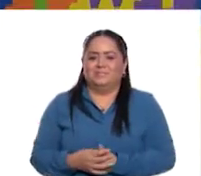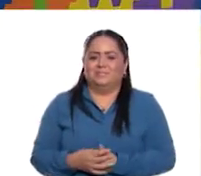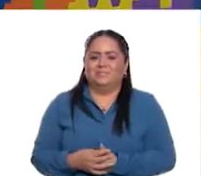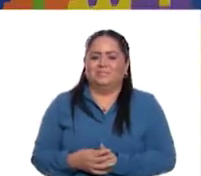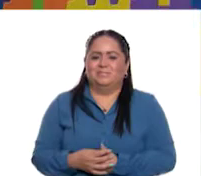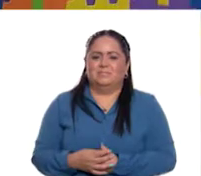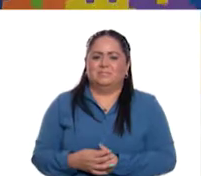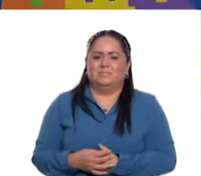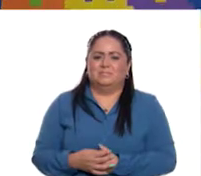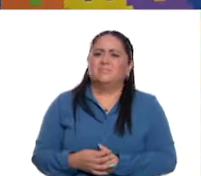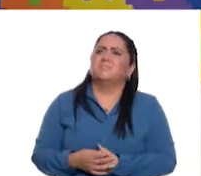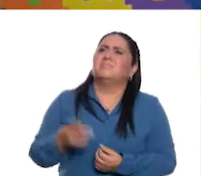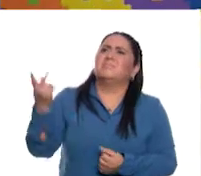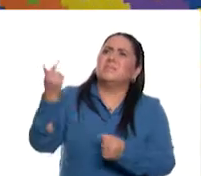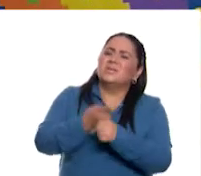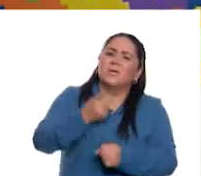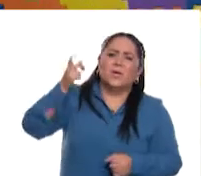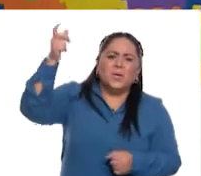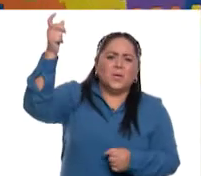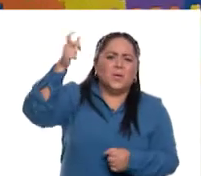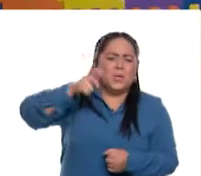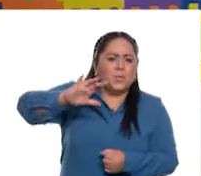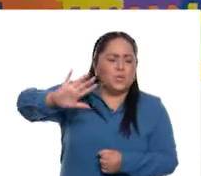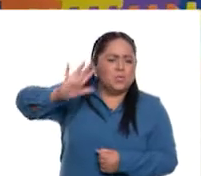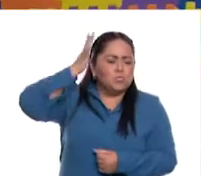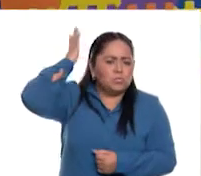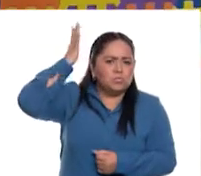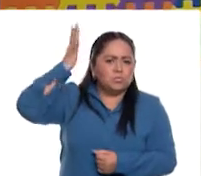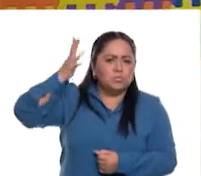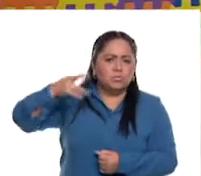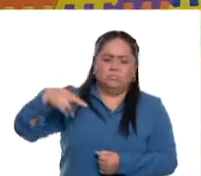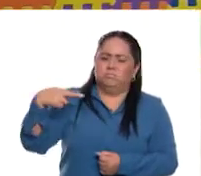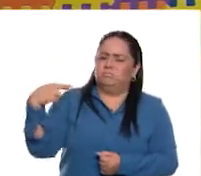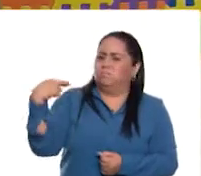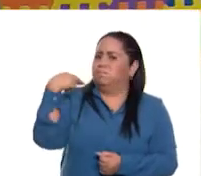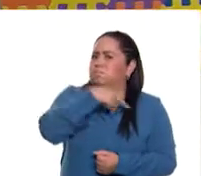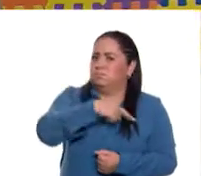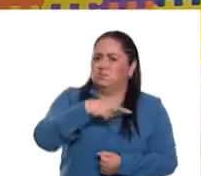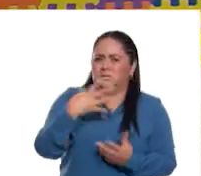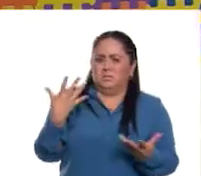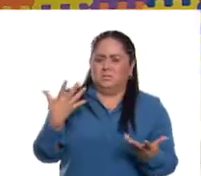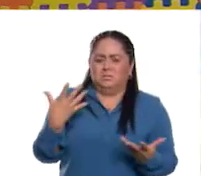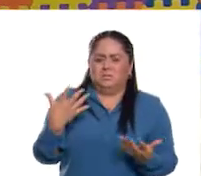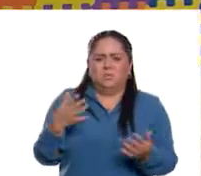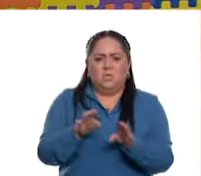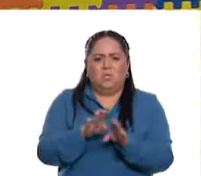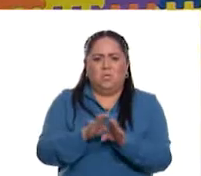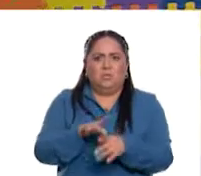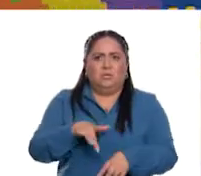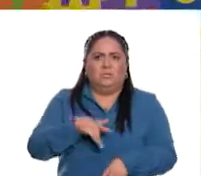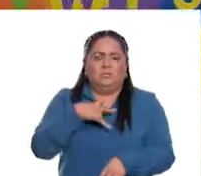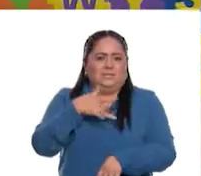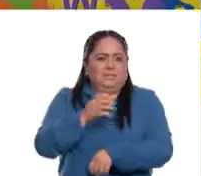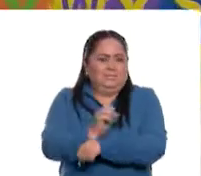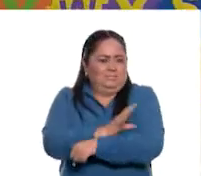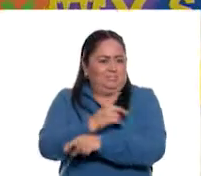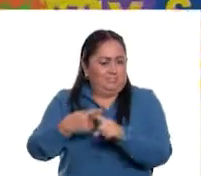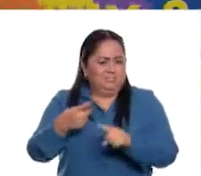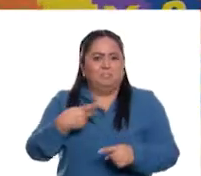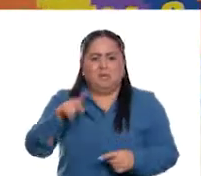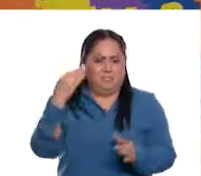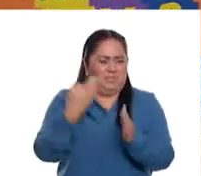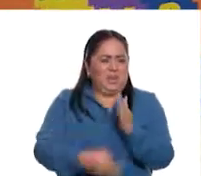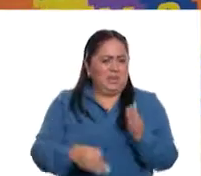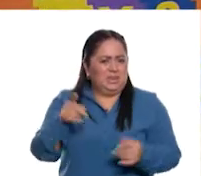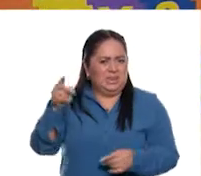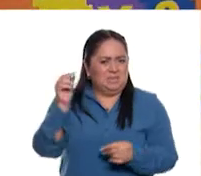Ay, comandante, la tripulación de exploradores aprendió mucho de emociones y sentimientos, pero creo que les